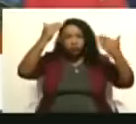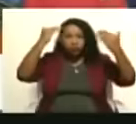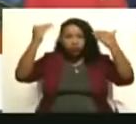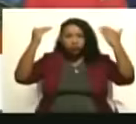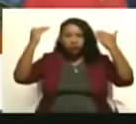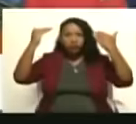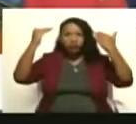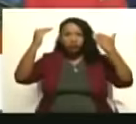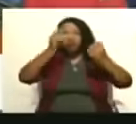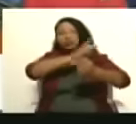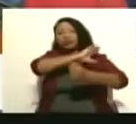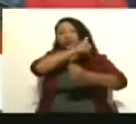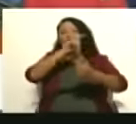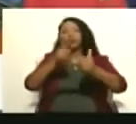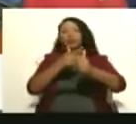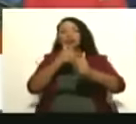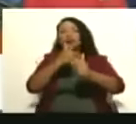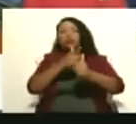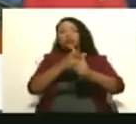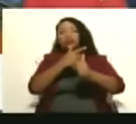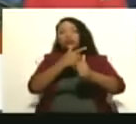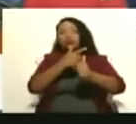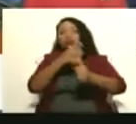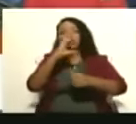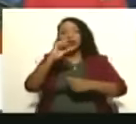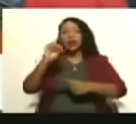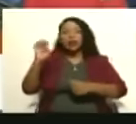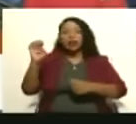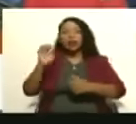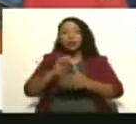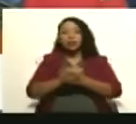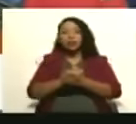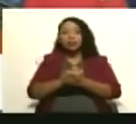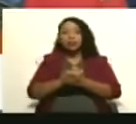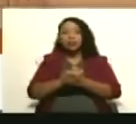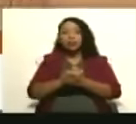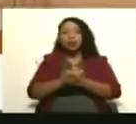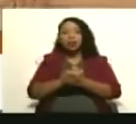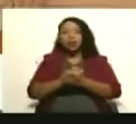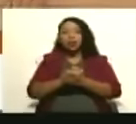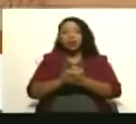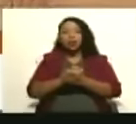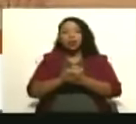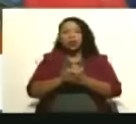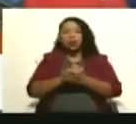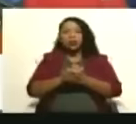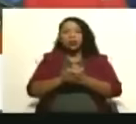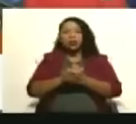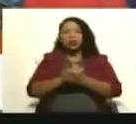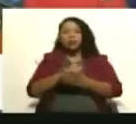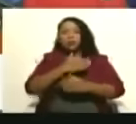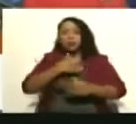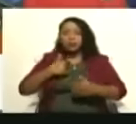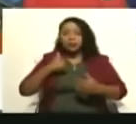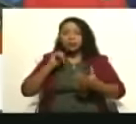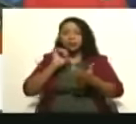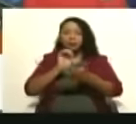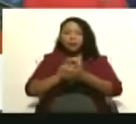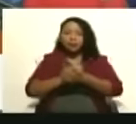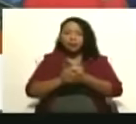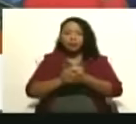rectora principal del Consejo Nacional Electoral, doctora Rosalba Gil. Queridos hermanos,